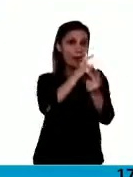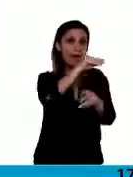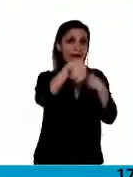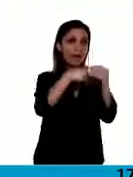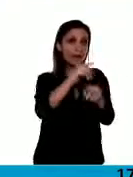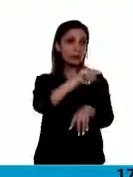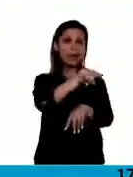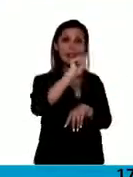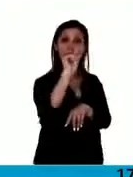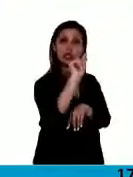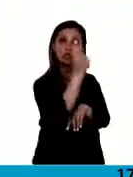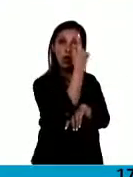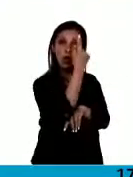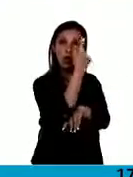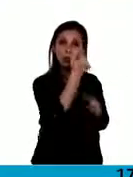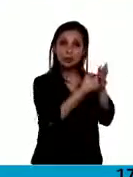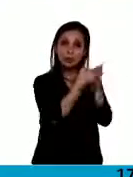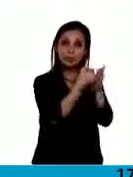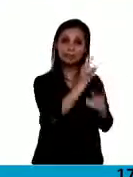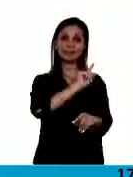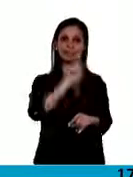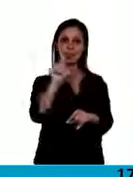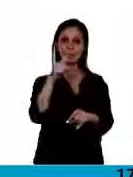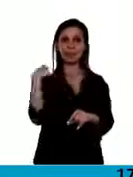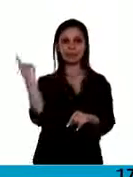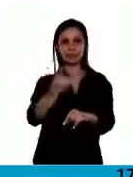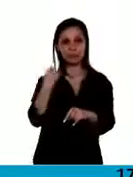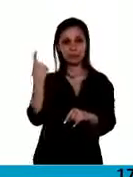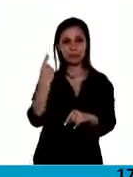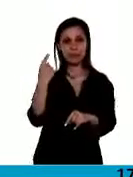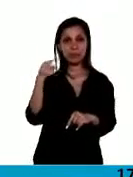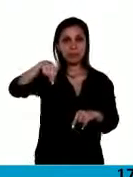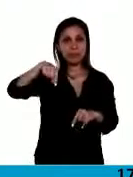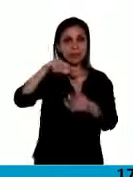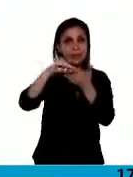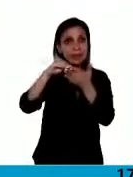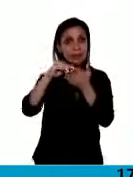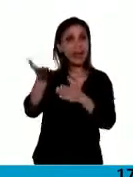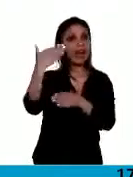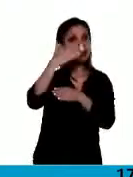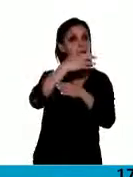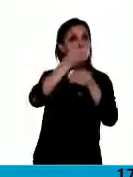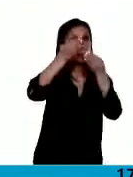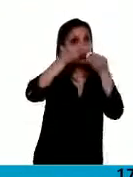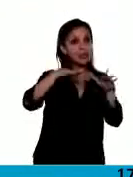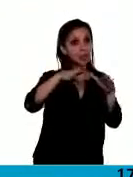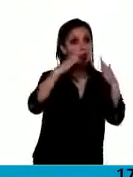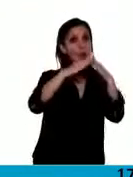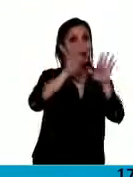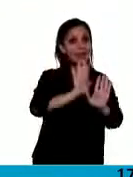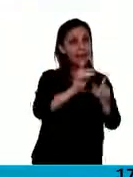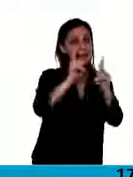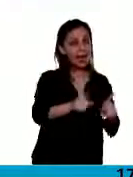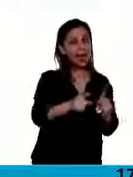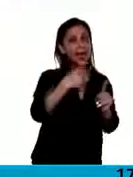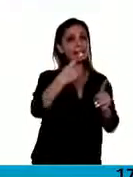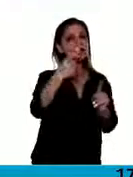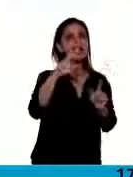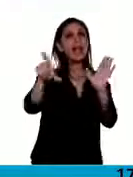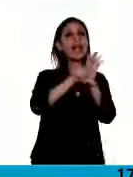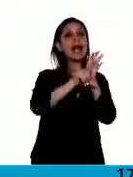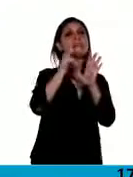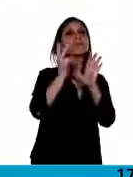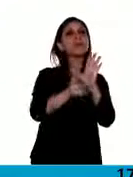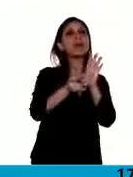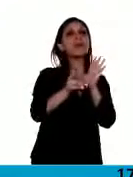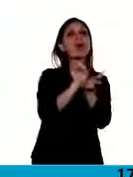solas. En esta legislatura se votó al inicio de la cuarentena una ley que prohibía los desalojos, con el